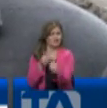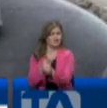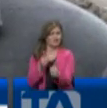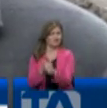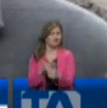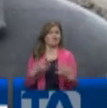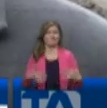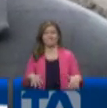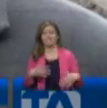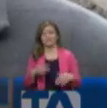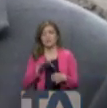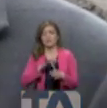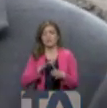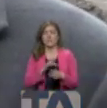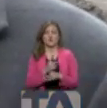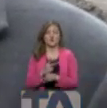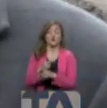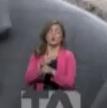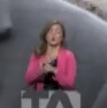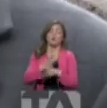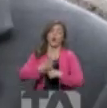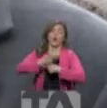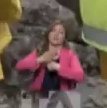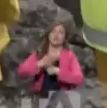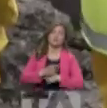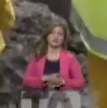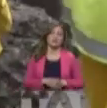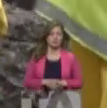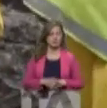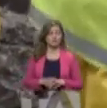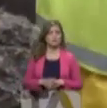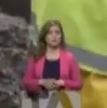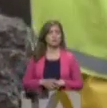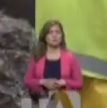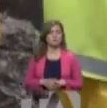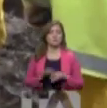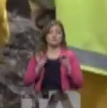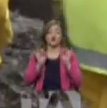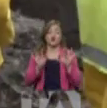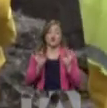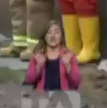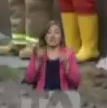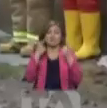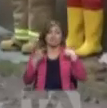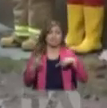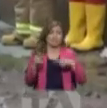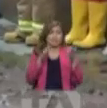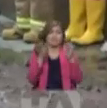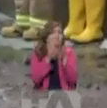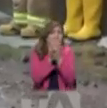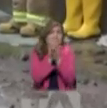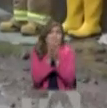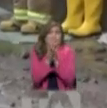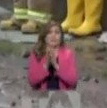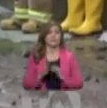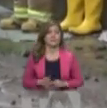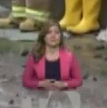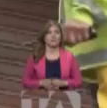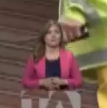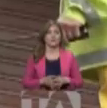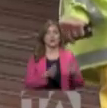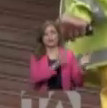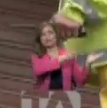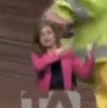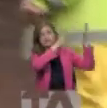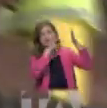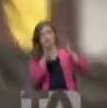Entonces debe tener la gente muchísimo cuidado. Afortunadamente no hay víctimas que lamentar, pues los escombros cayeron cerca de